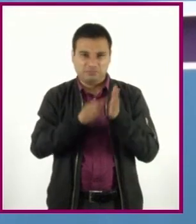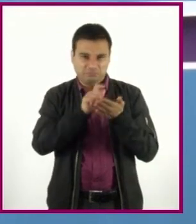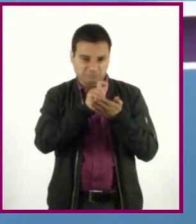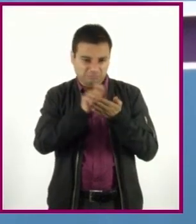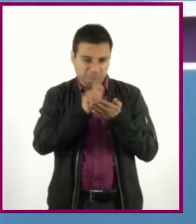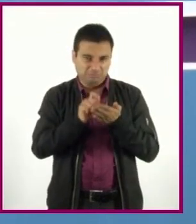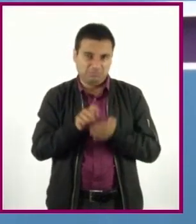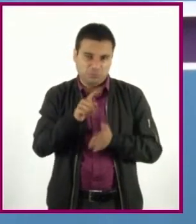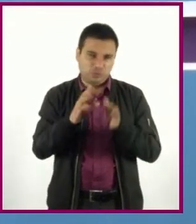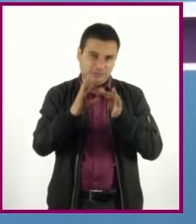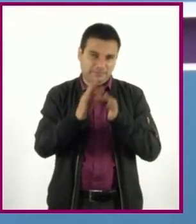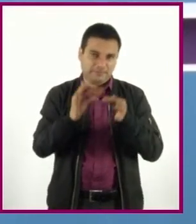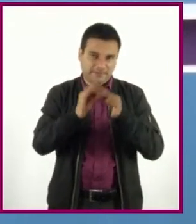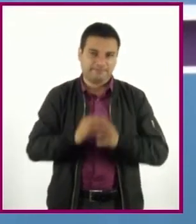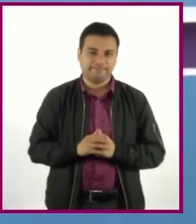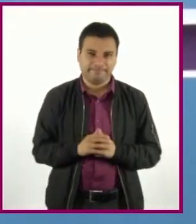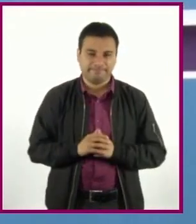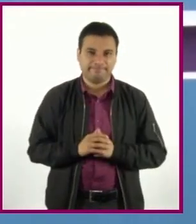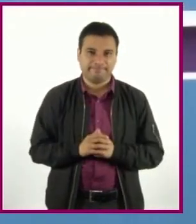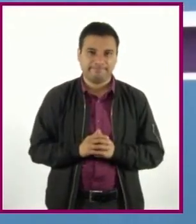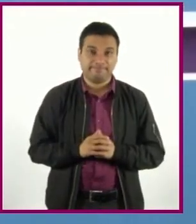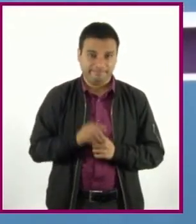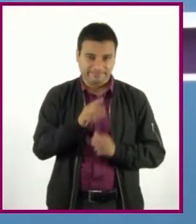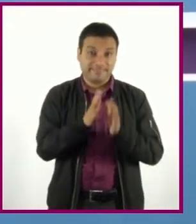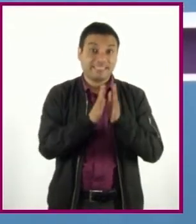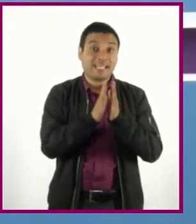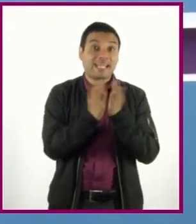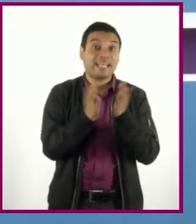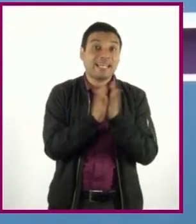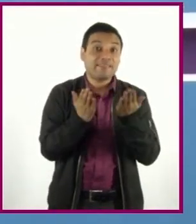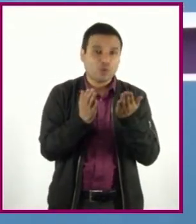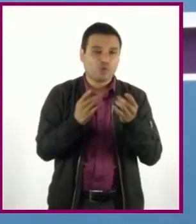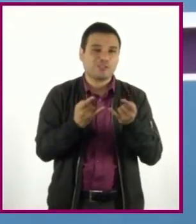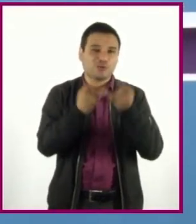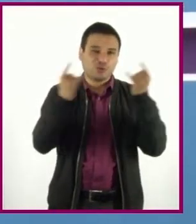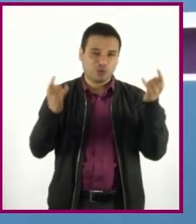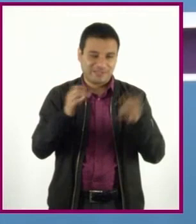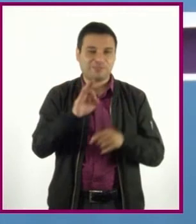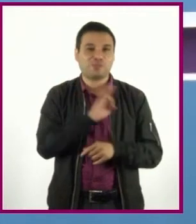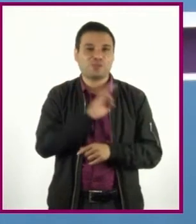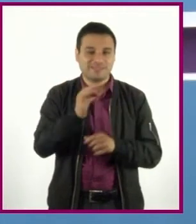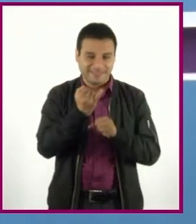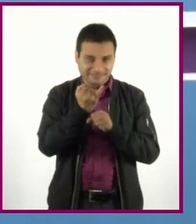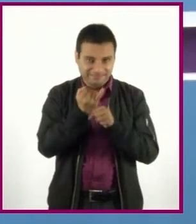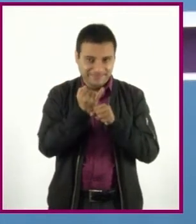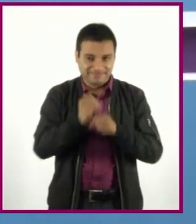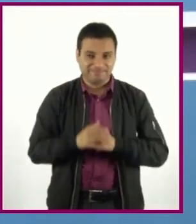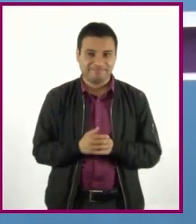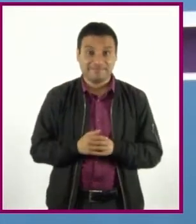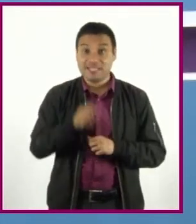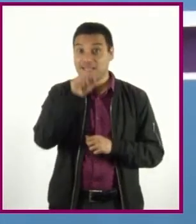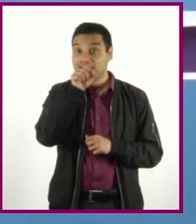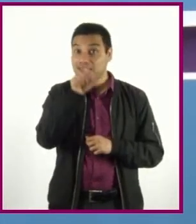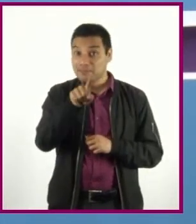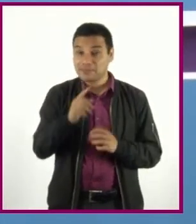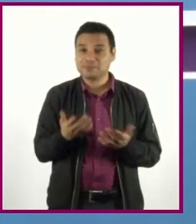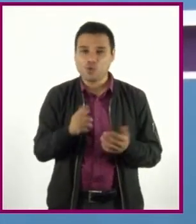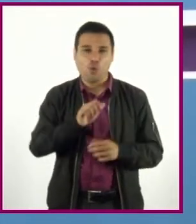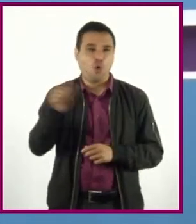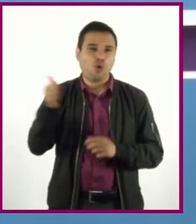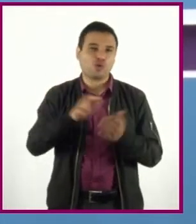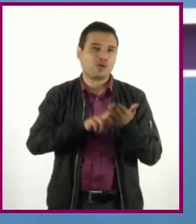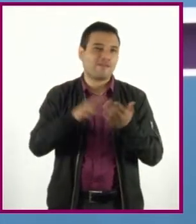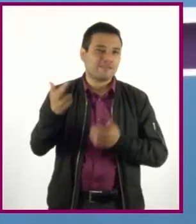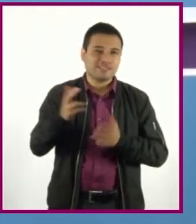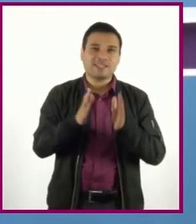persona. No olviden consultar su libro de texto de historia para resolver esta actividad. También pueden investigar en otras fuentes